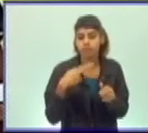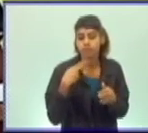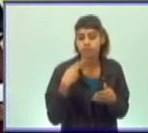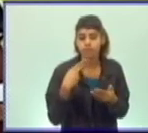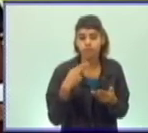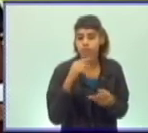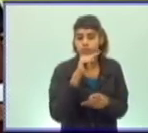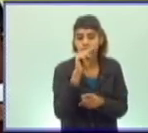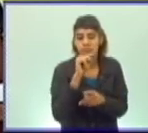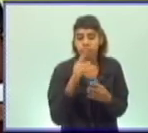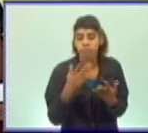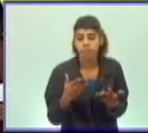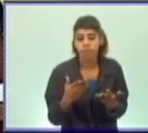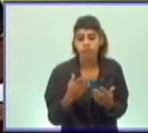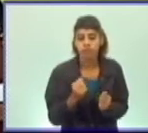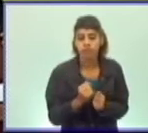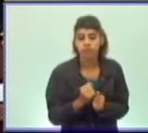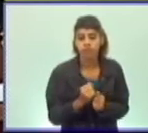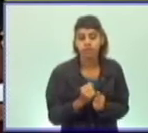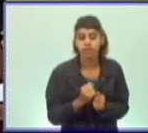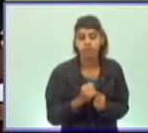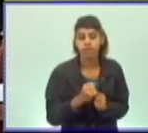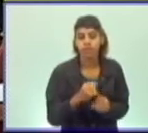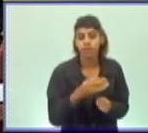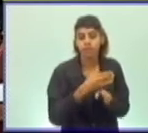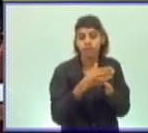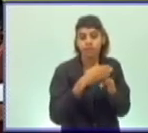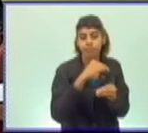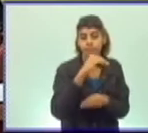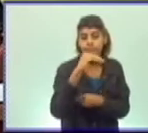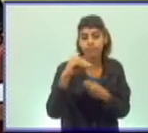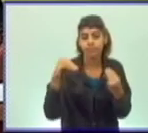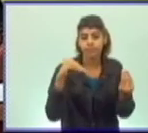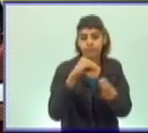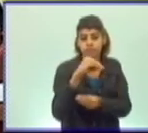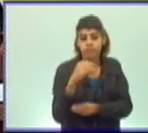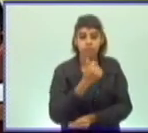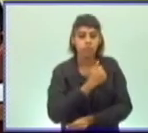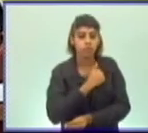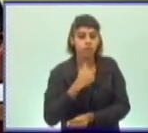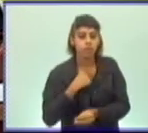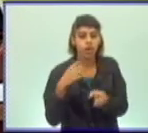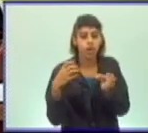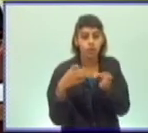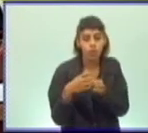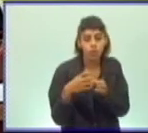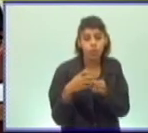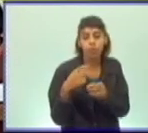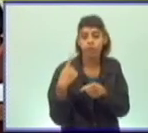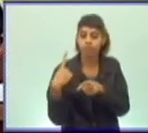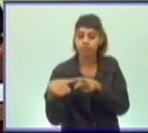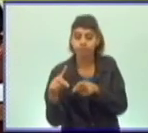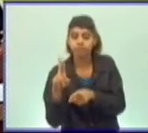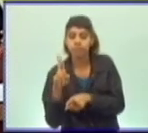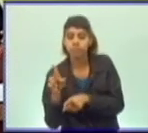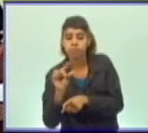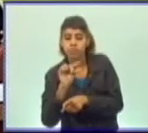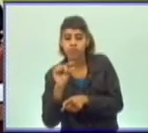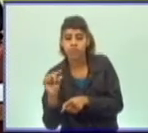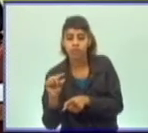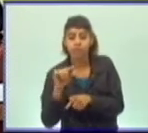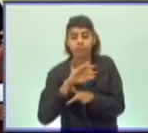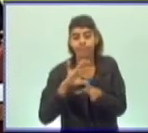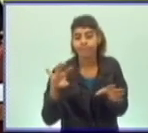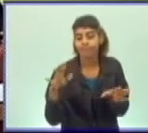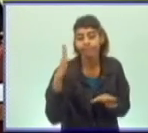pueden preguntar estas variaciones de las propiedades en grupo y periodo. Ya de esta forma me estoy despidiendo